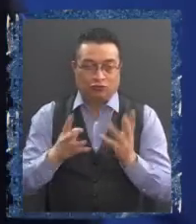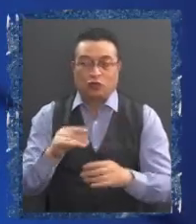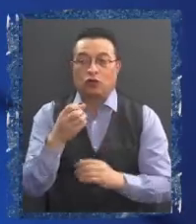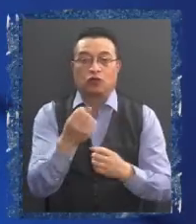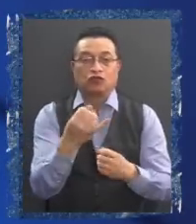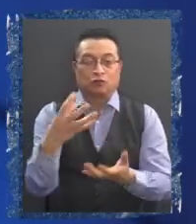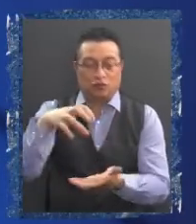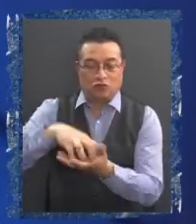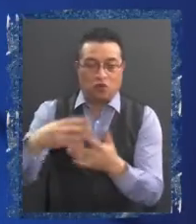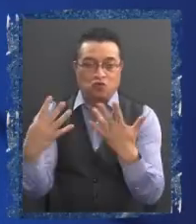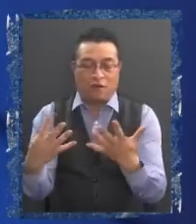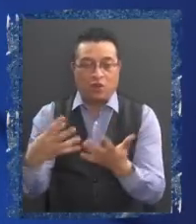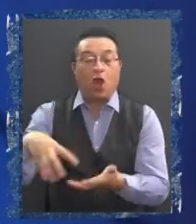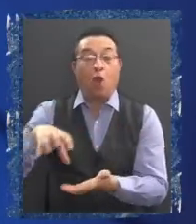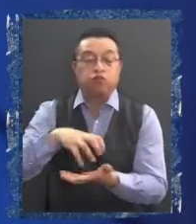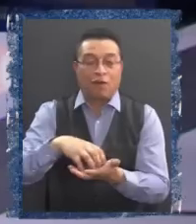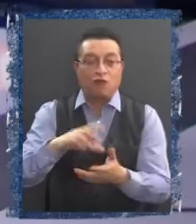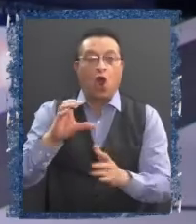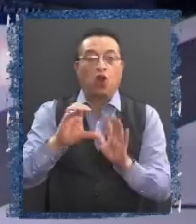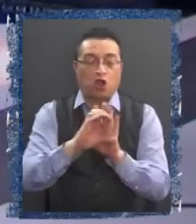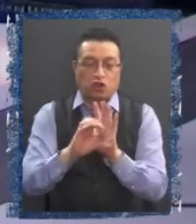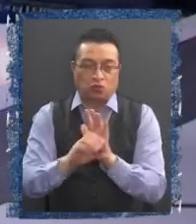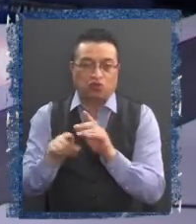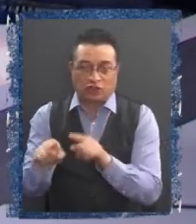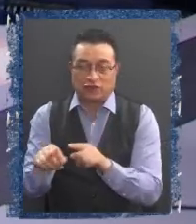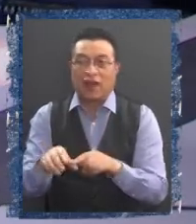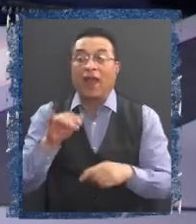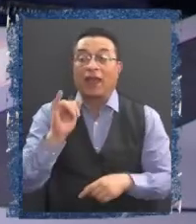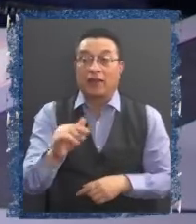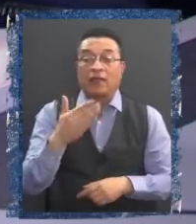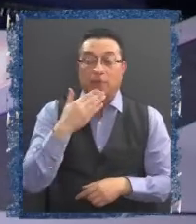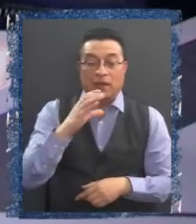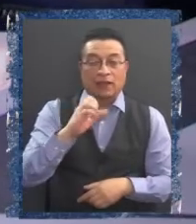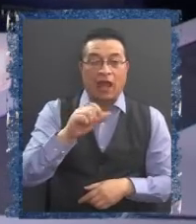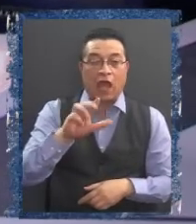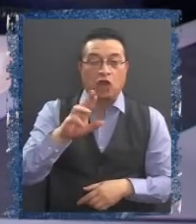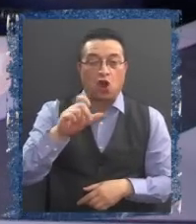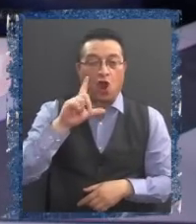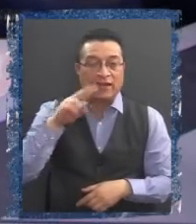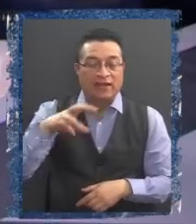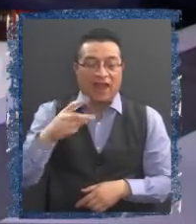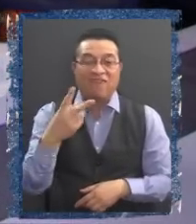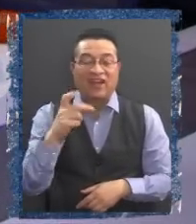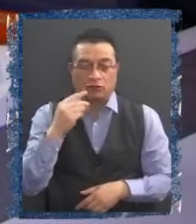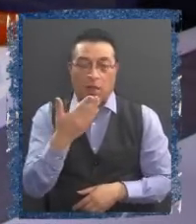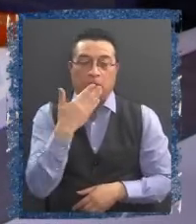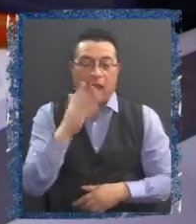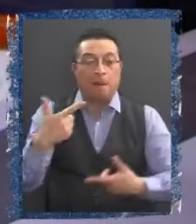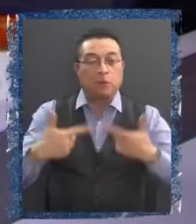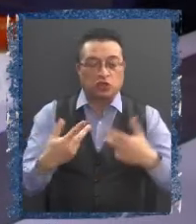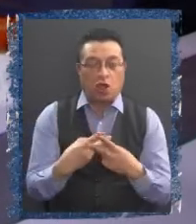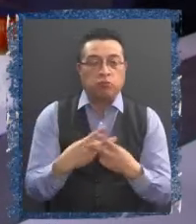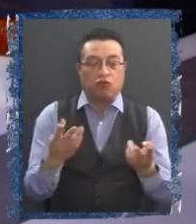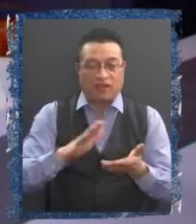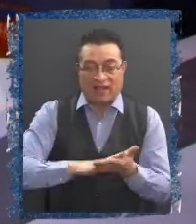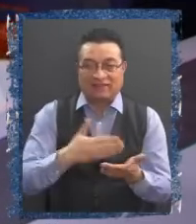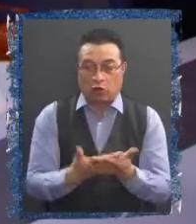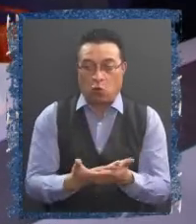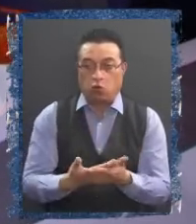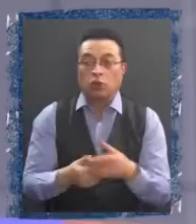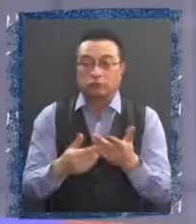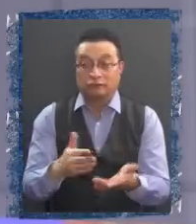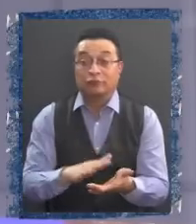de Pueblo Constituyente. Estamos también con Carolina Velasco, experta en políticas públicas de salud. ¿Qué